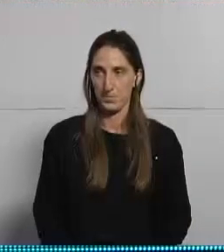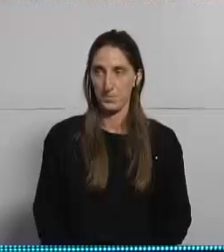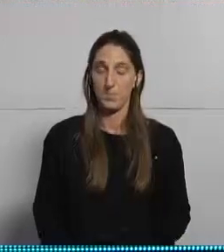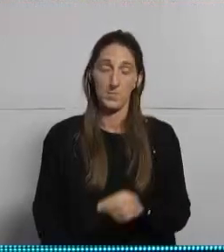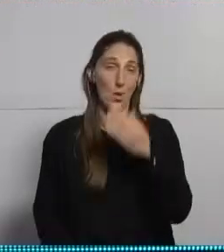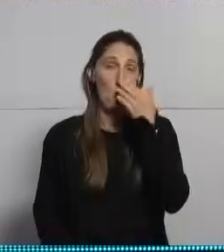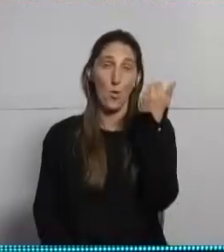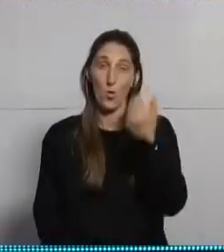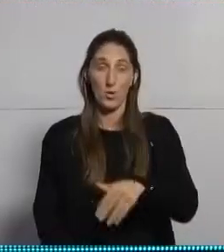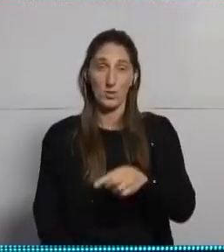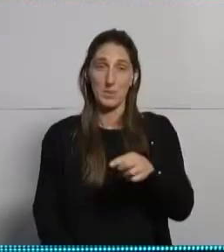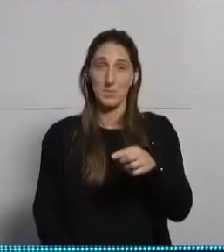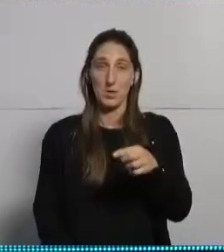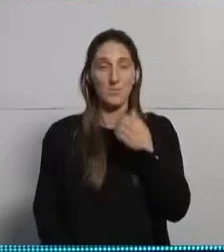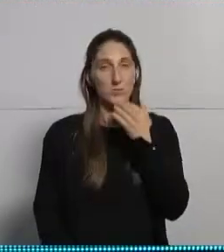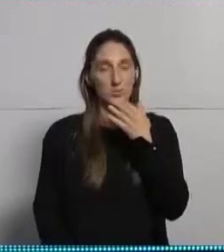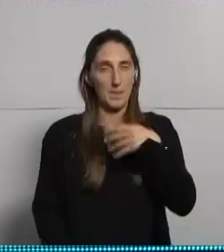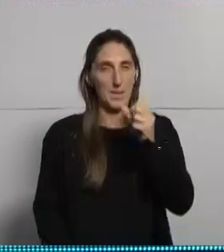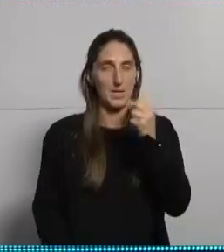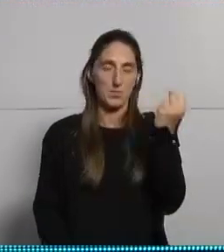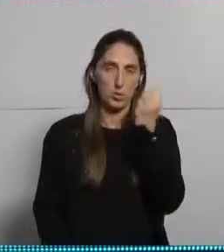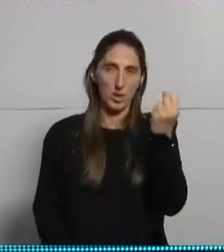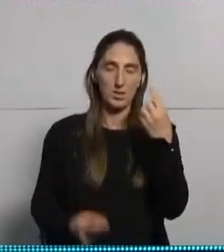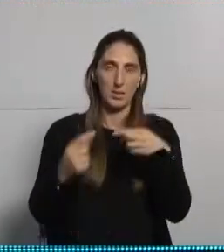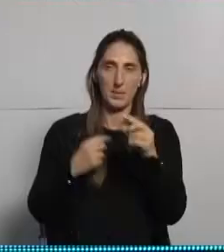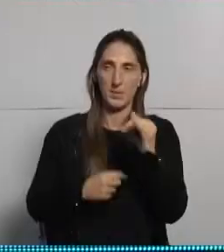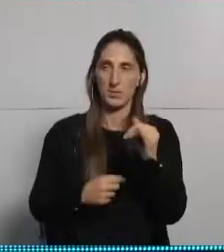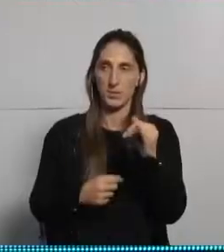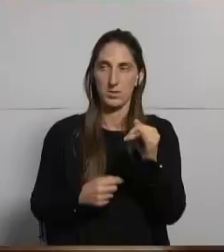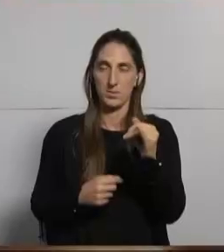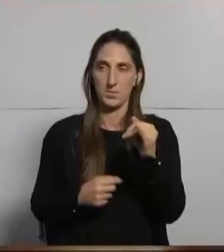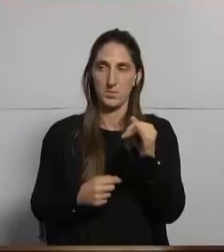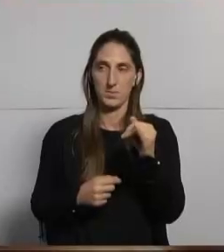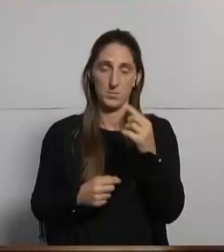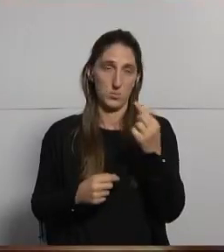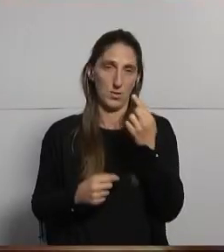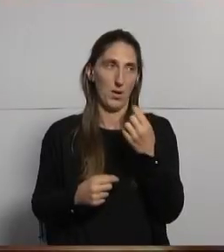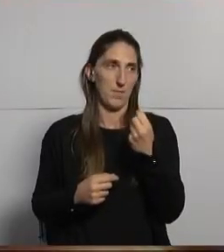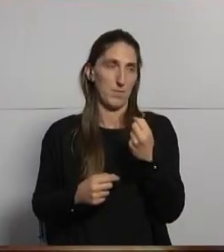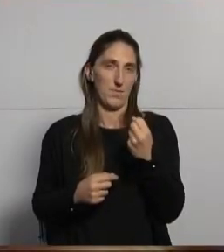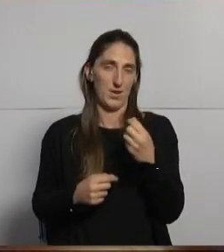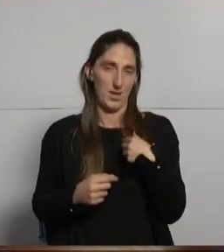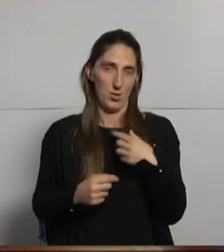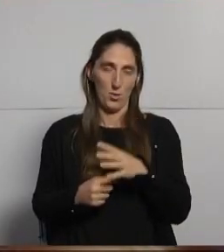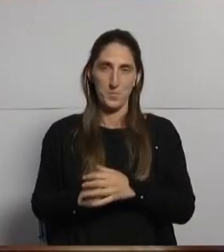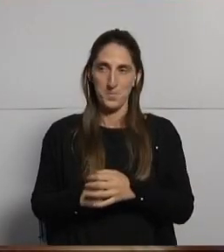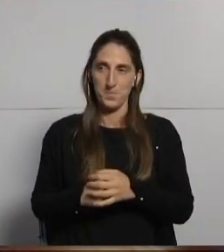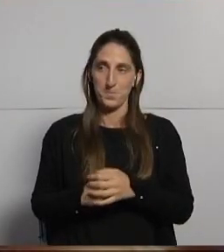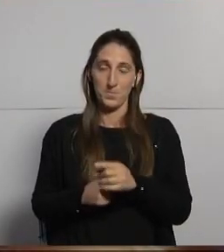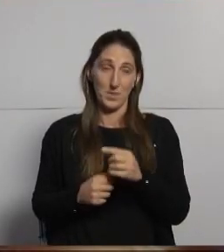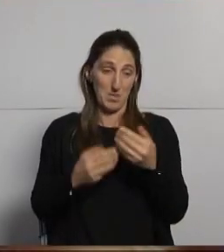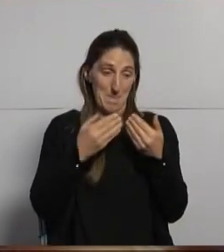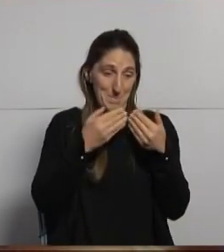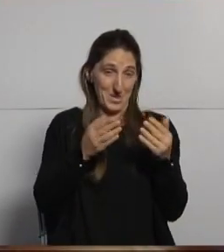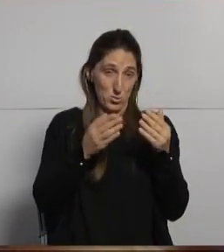Y por último, y tal vez, no sé si más importante, pero sí nuestro favorito, por allá al comienzo